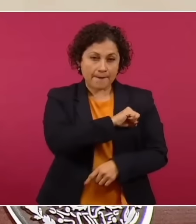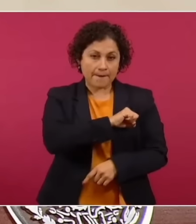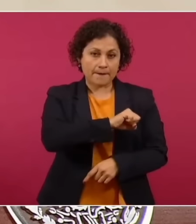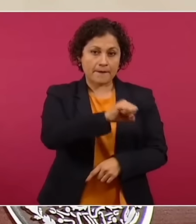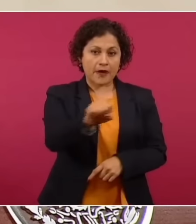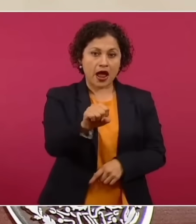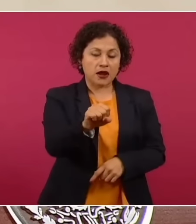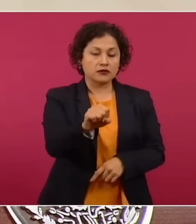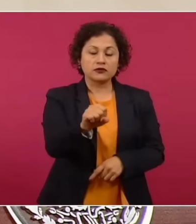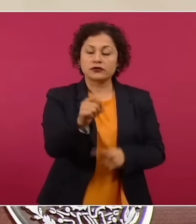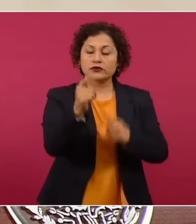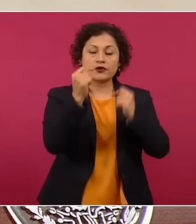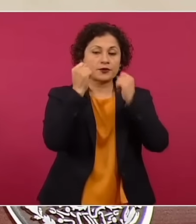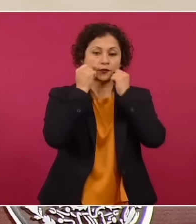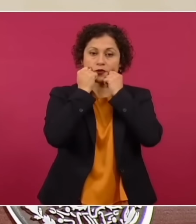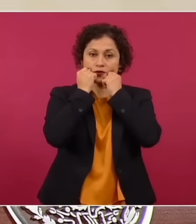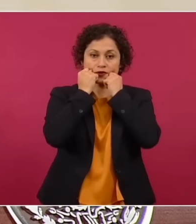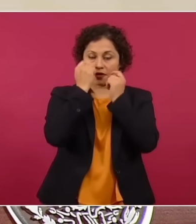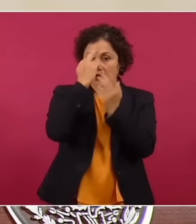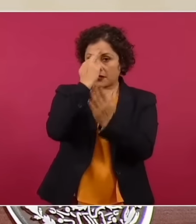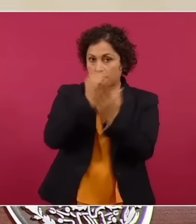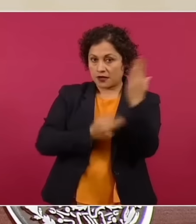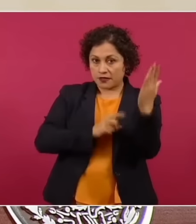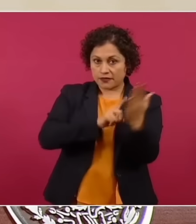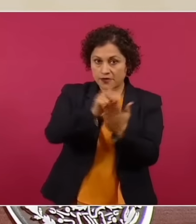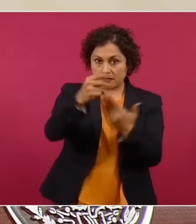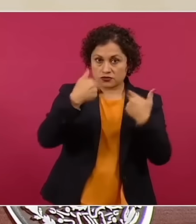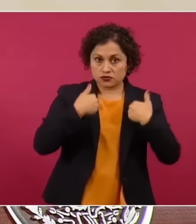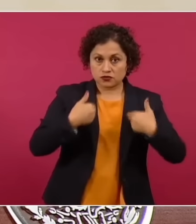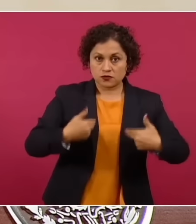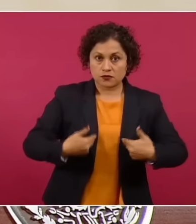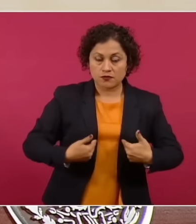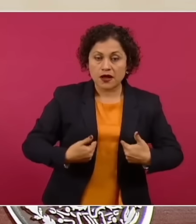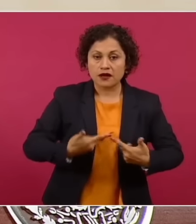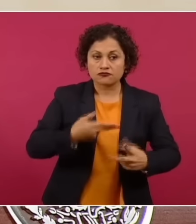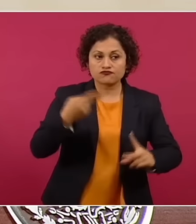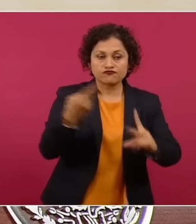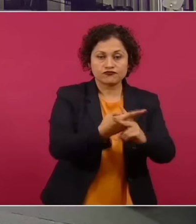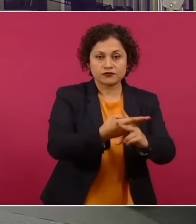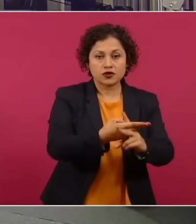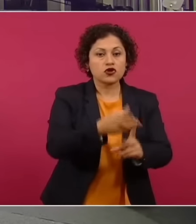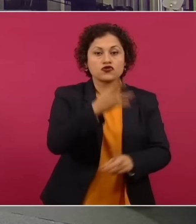no se debe de permitir la ejecución de nadie.